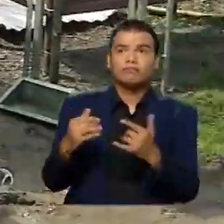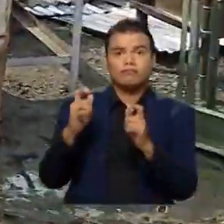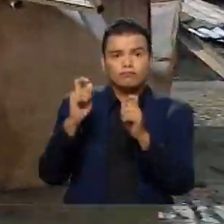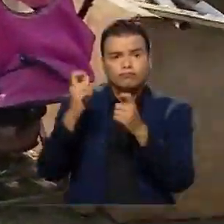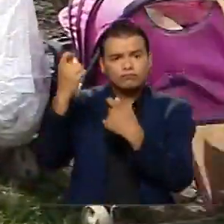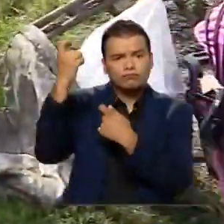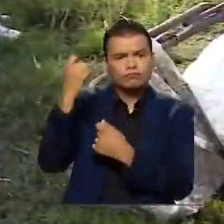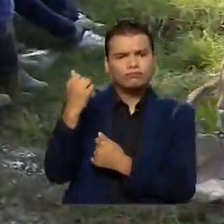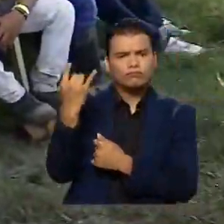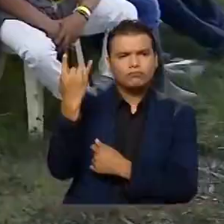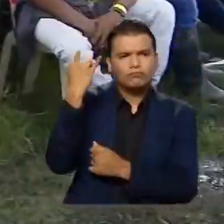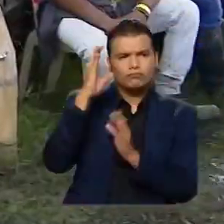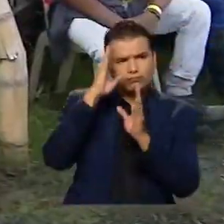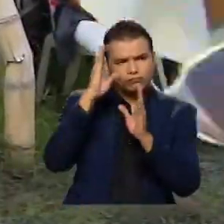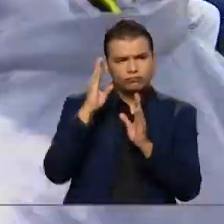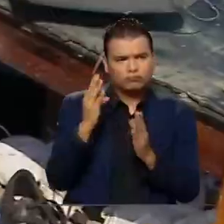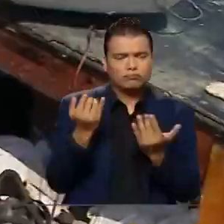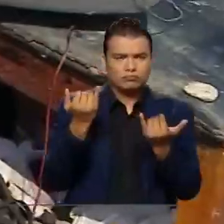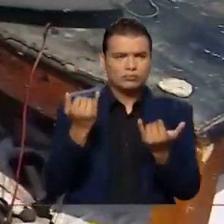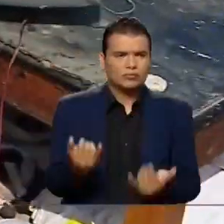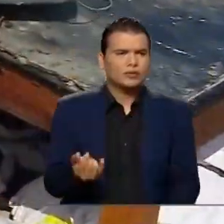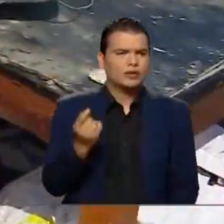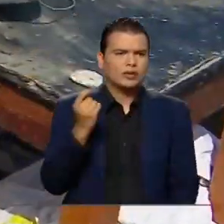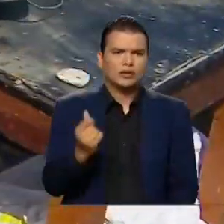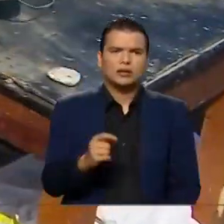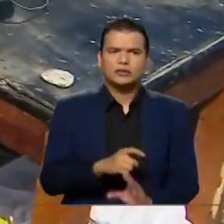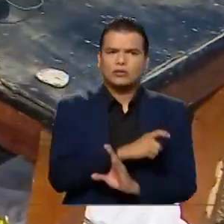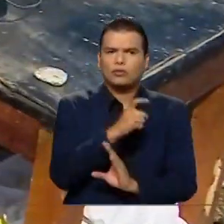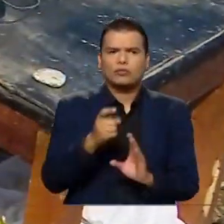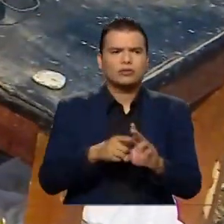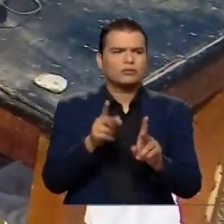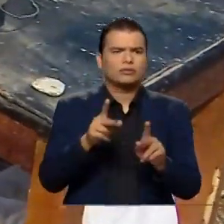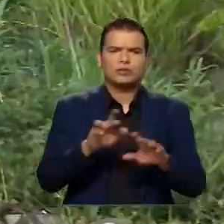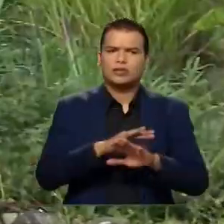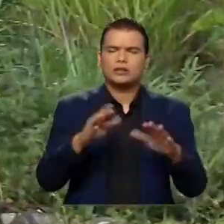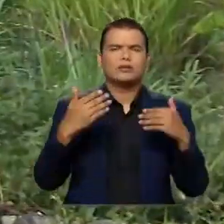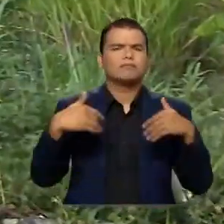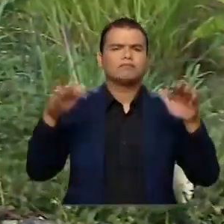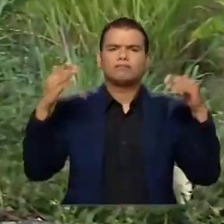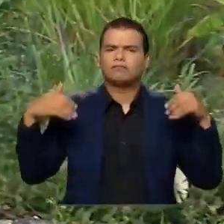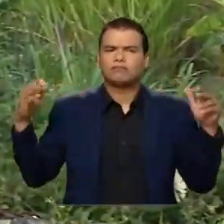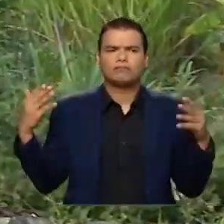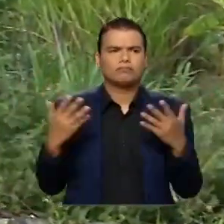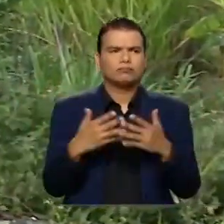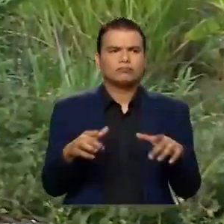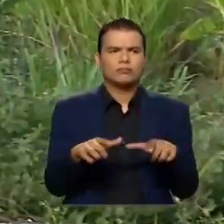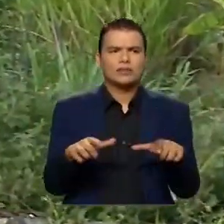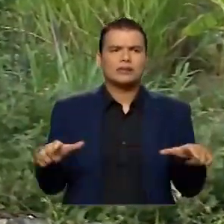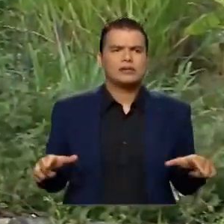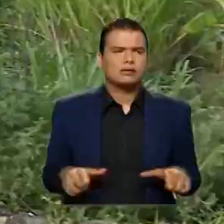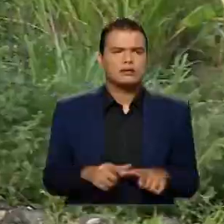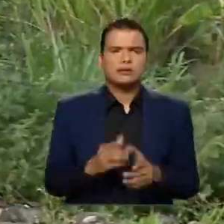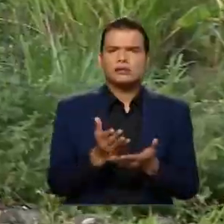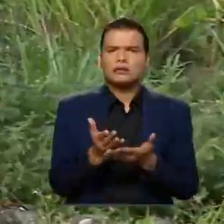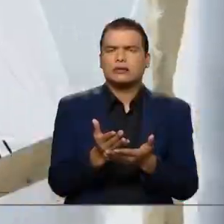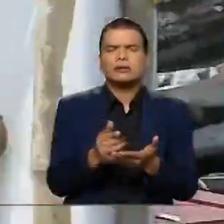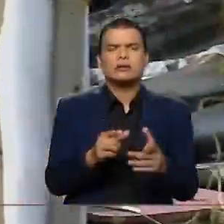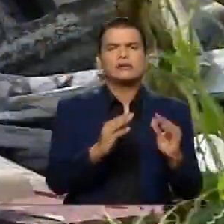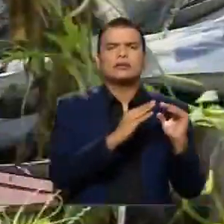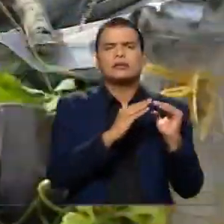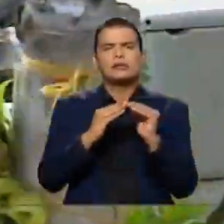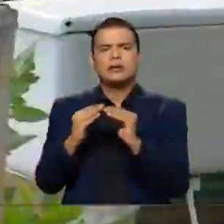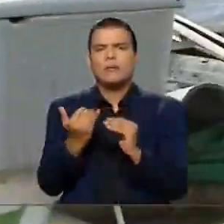noche, la casi totalidad de los ocupantes irregulares de este sector se marcharon. El operativo para desmontar las construcciones irregulares